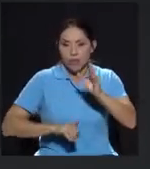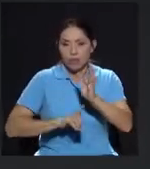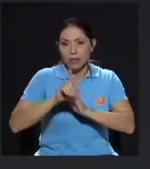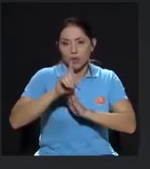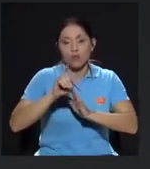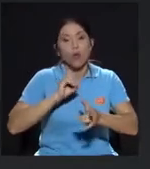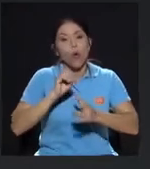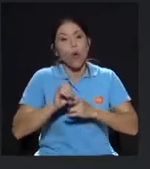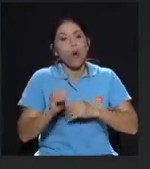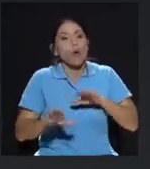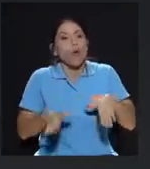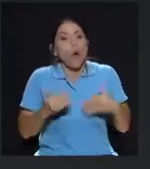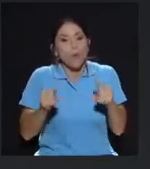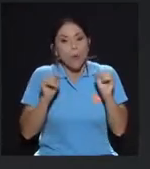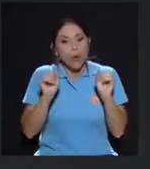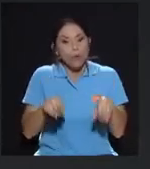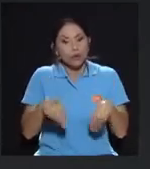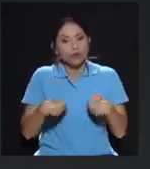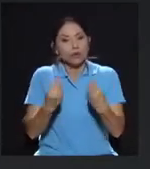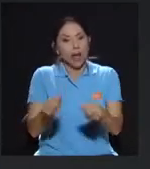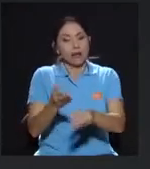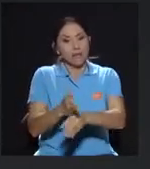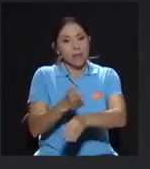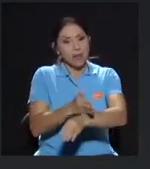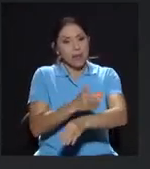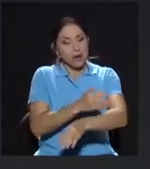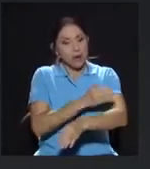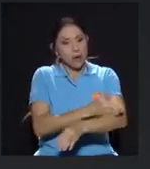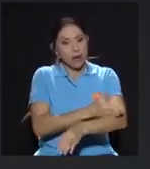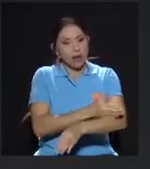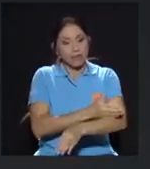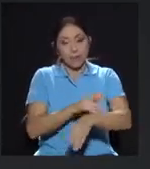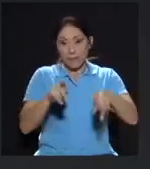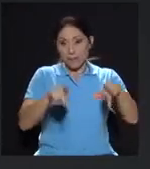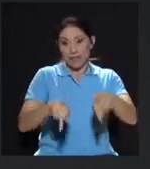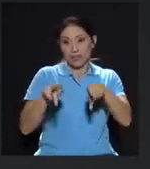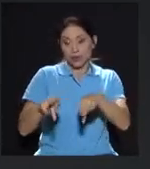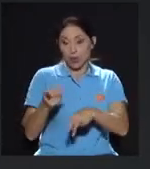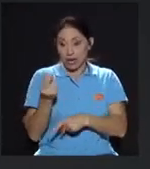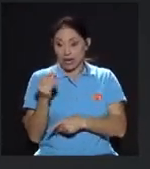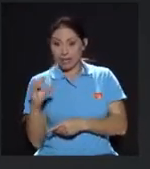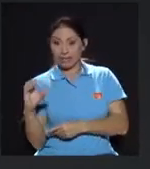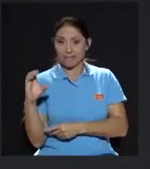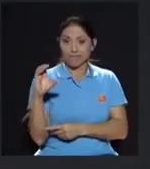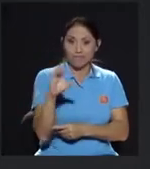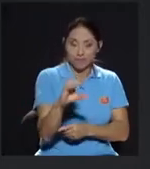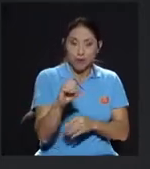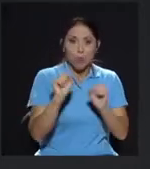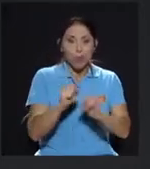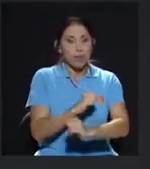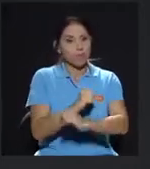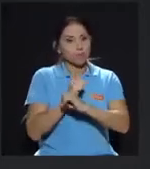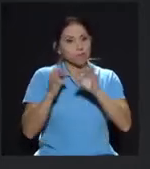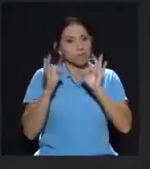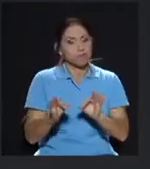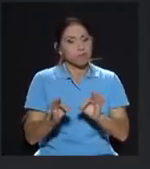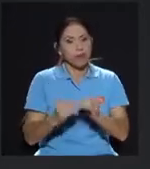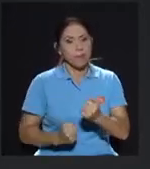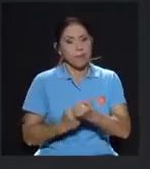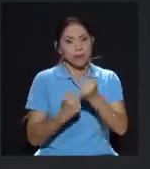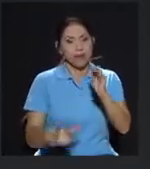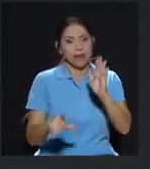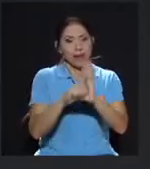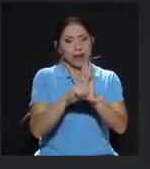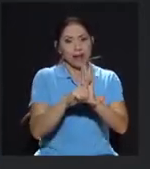siempre la certeza jurídica y la confianza al inversor pero por otro lado que no encarezca la operación de quienes dan ese